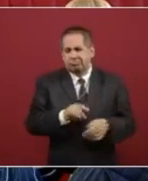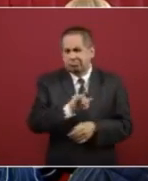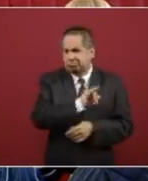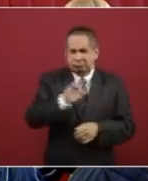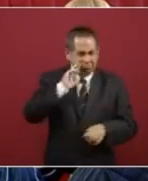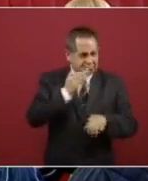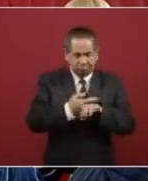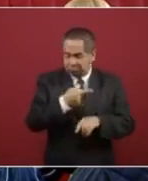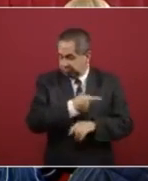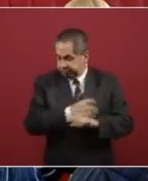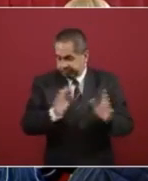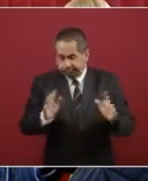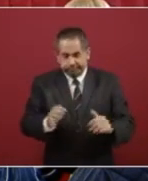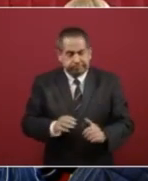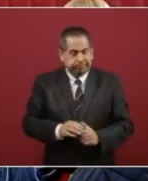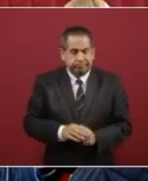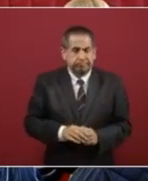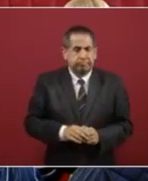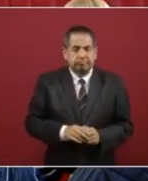Irresponsables,